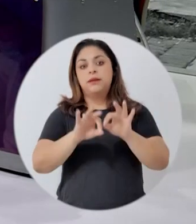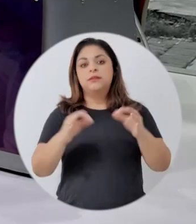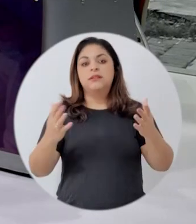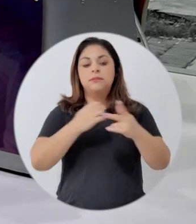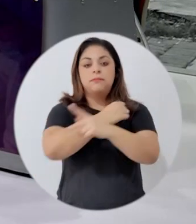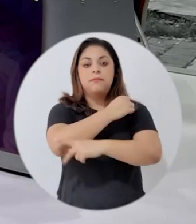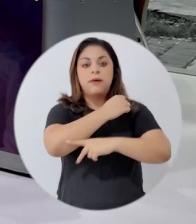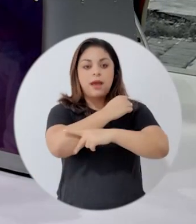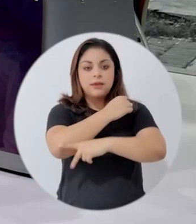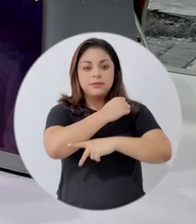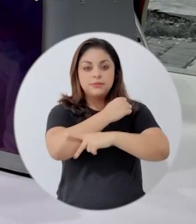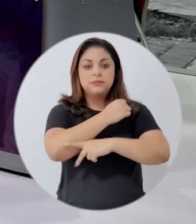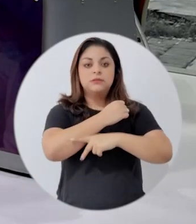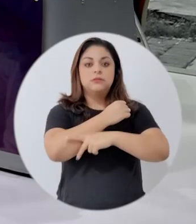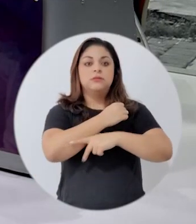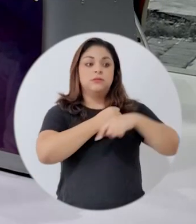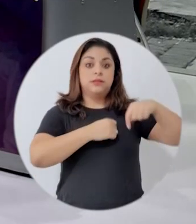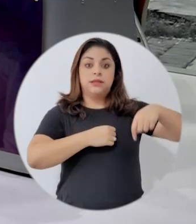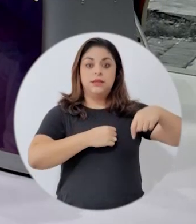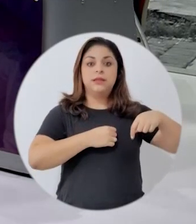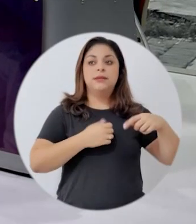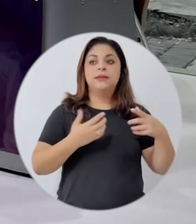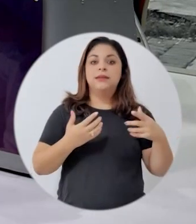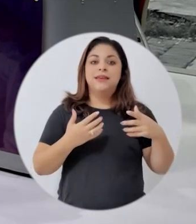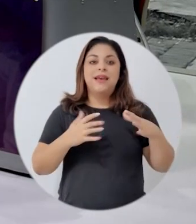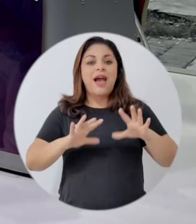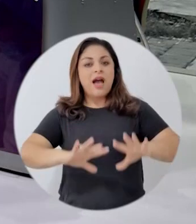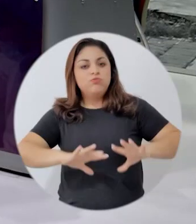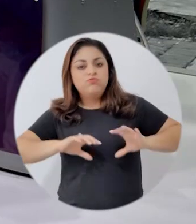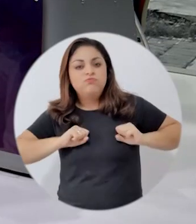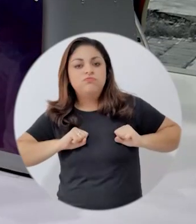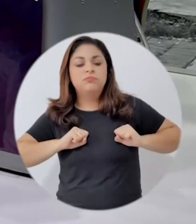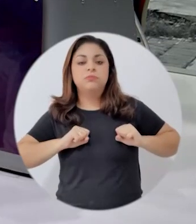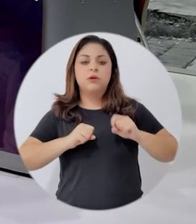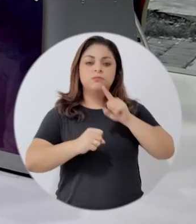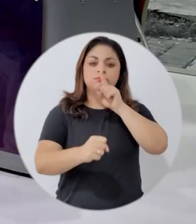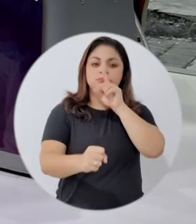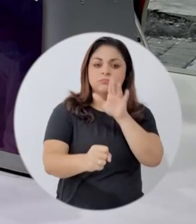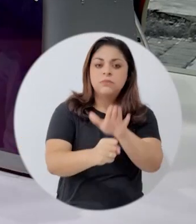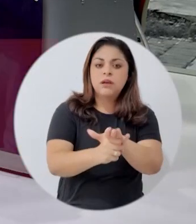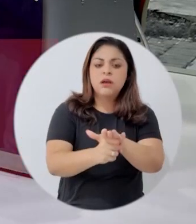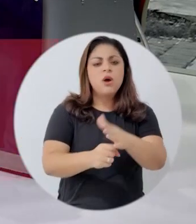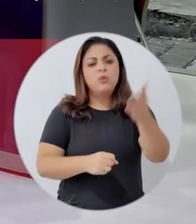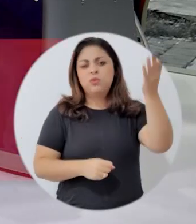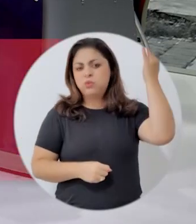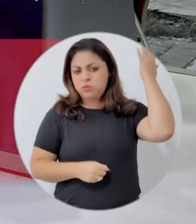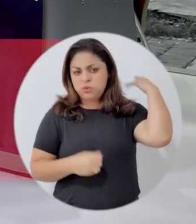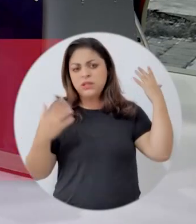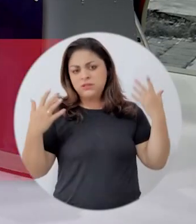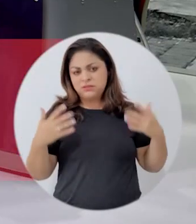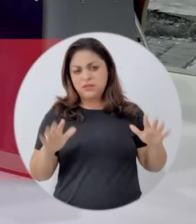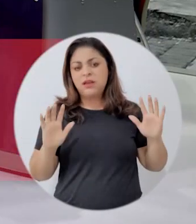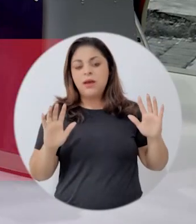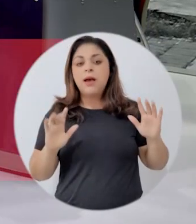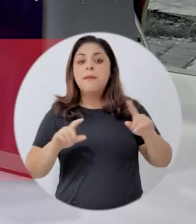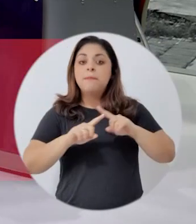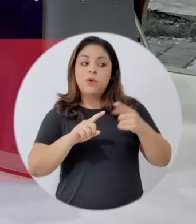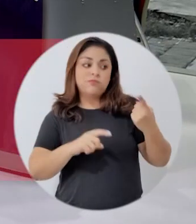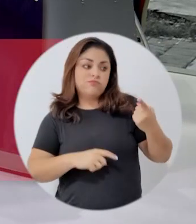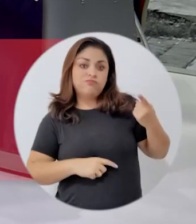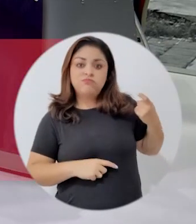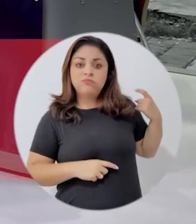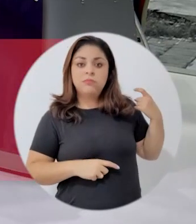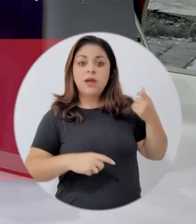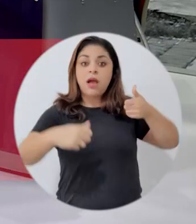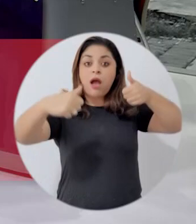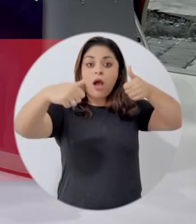compromisos desde muchos años atrás en diferentes conferencias, pero también la más reciente, el Acuerdo